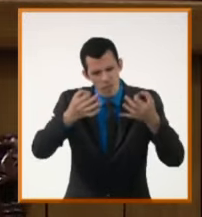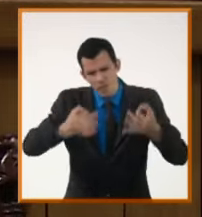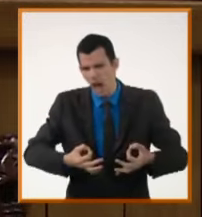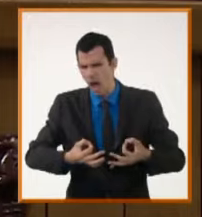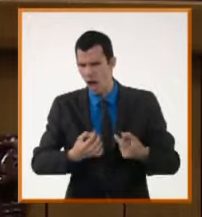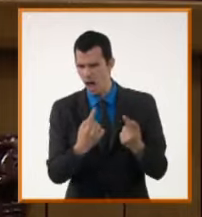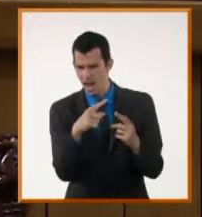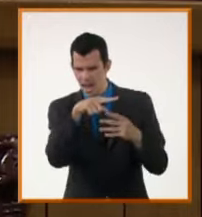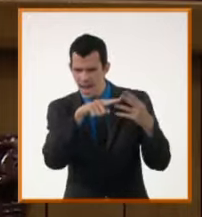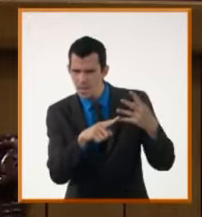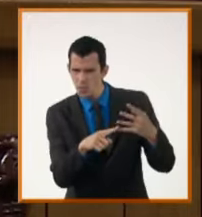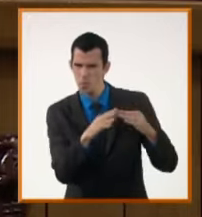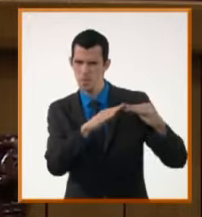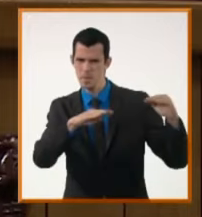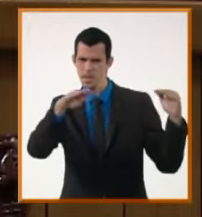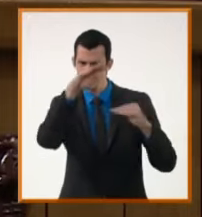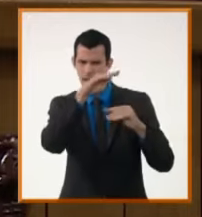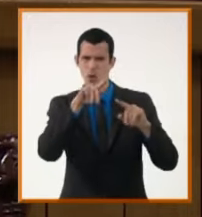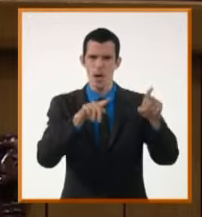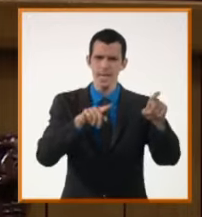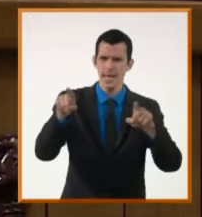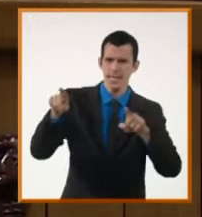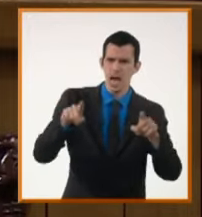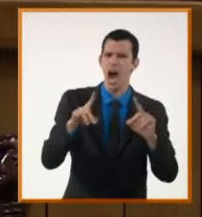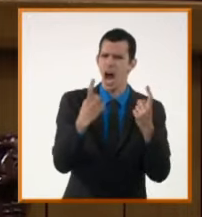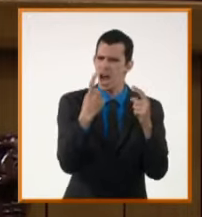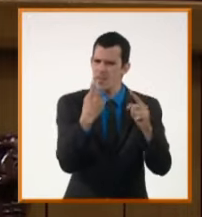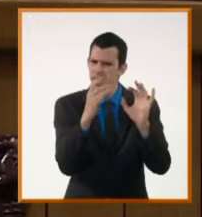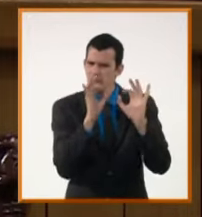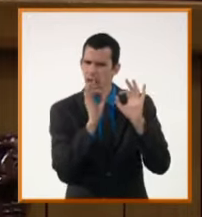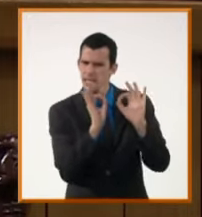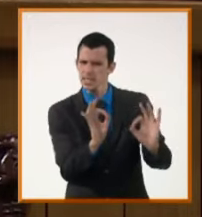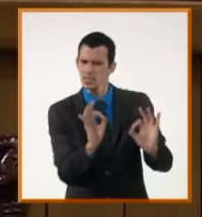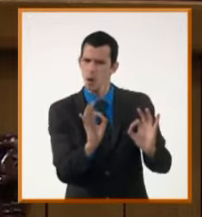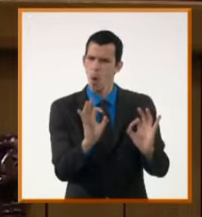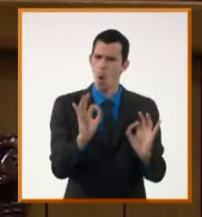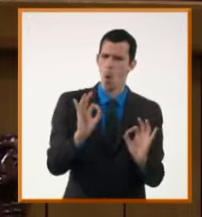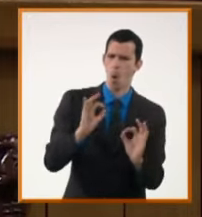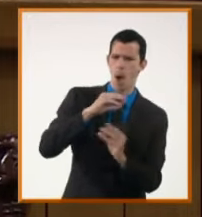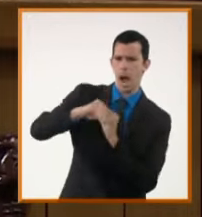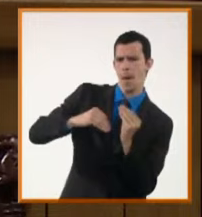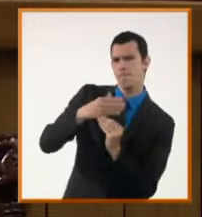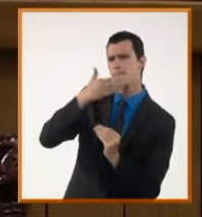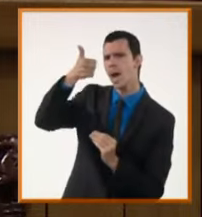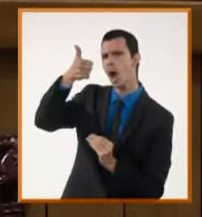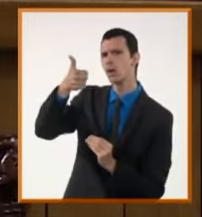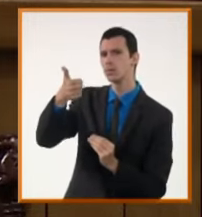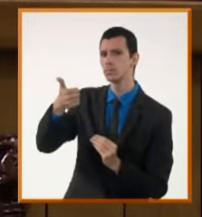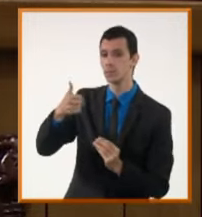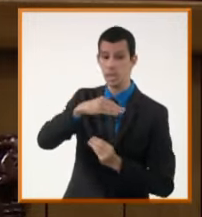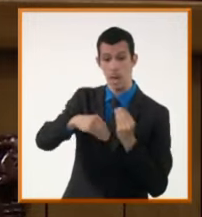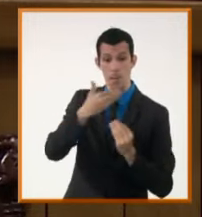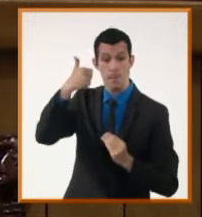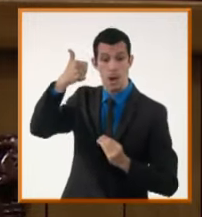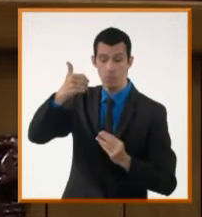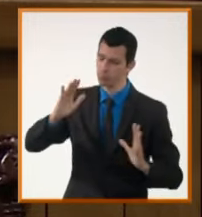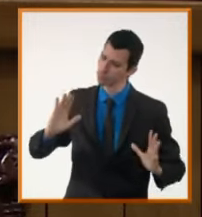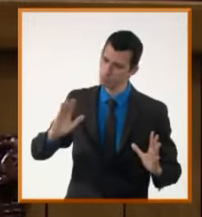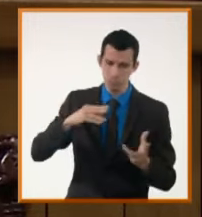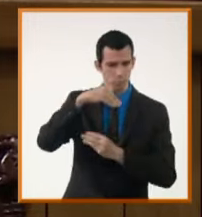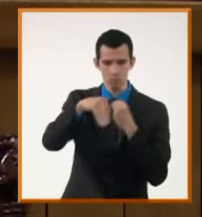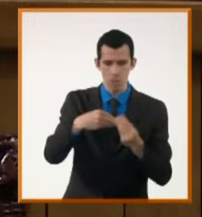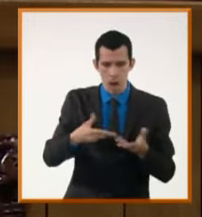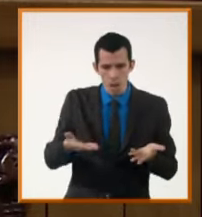las cuestiones principales y que no está ajeno de las fluctuaciones que hemos tenido y demás, es algo que tendrá una atención